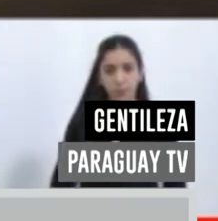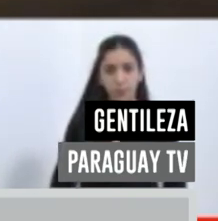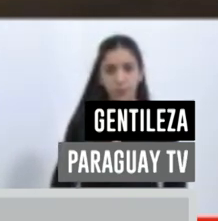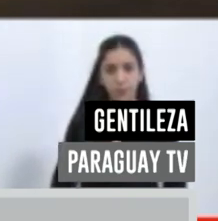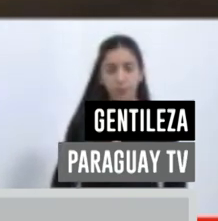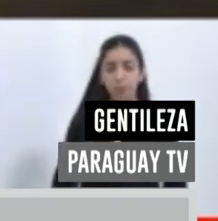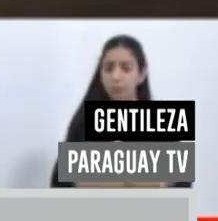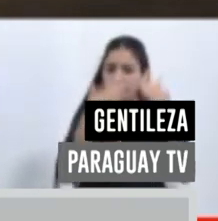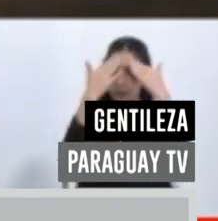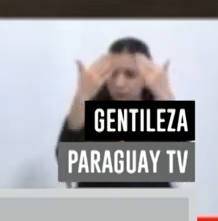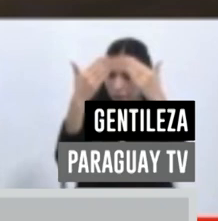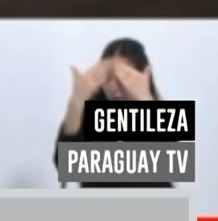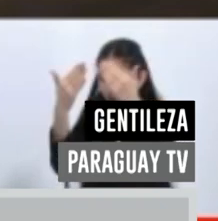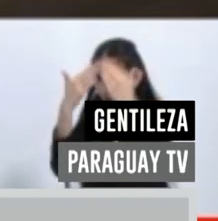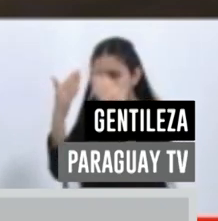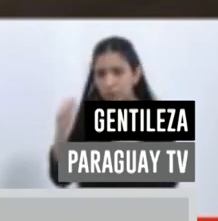Quiero agradecerle